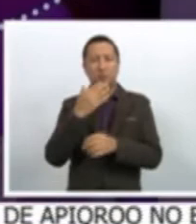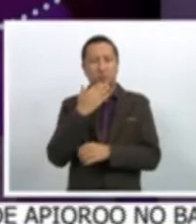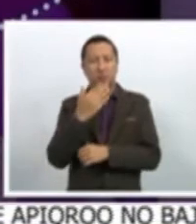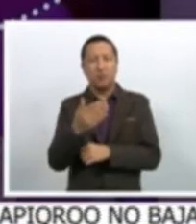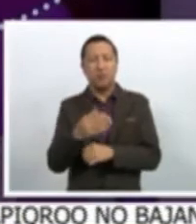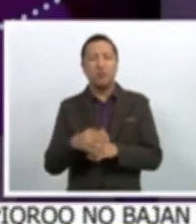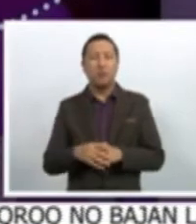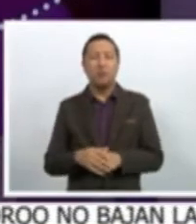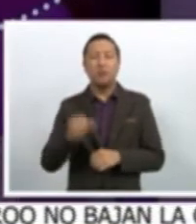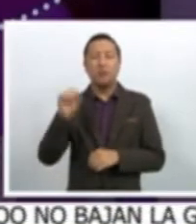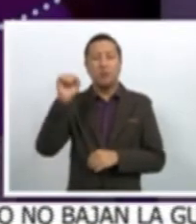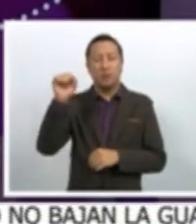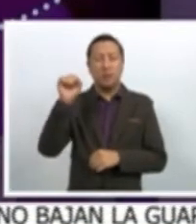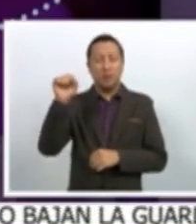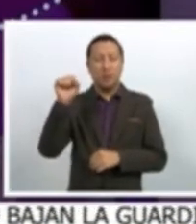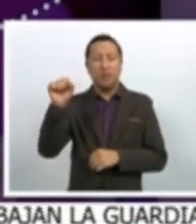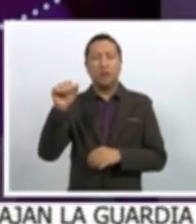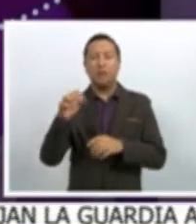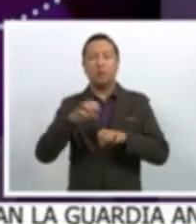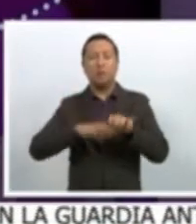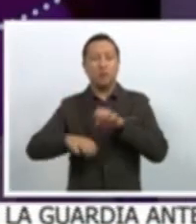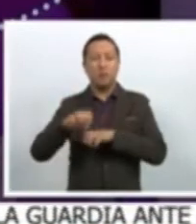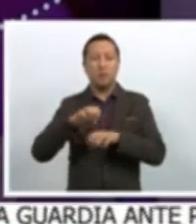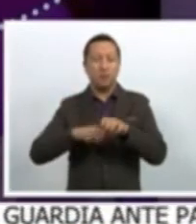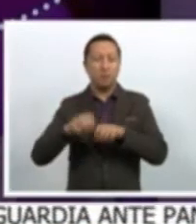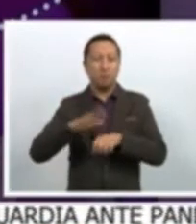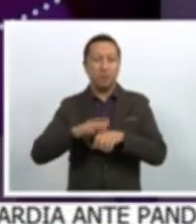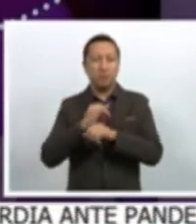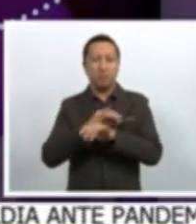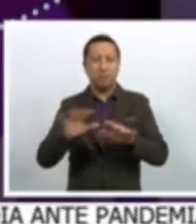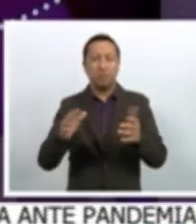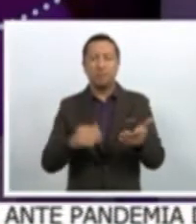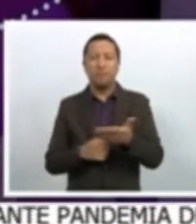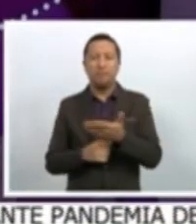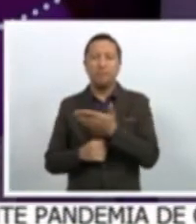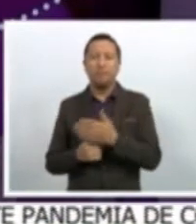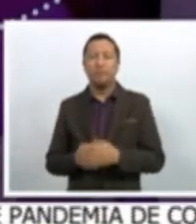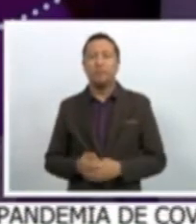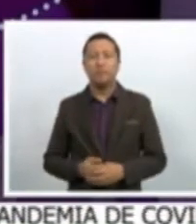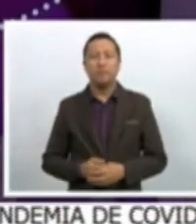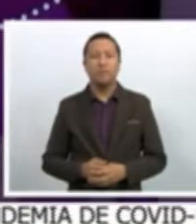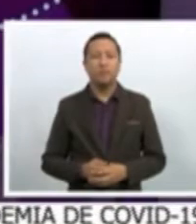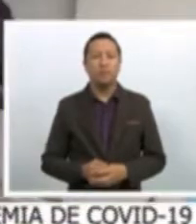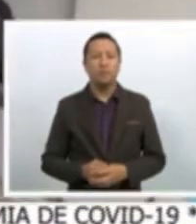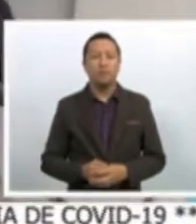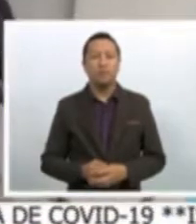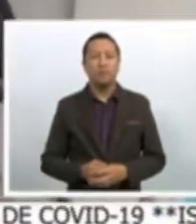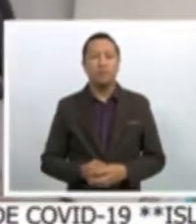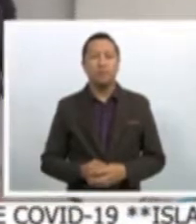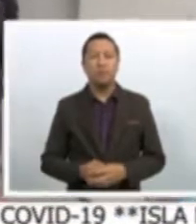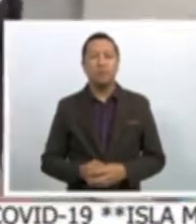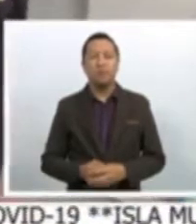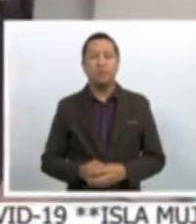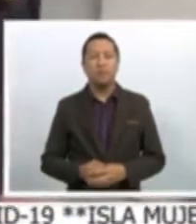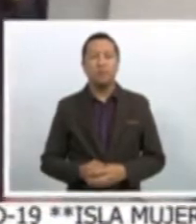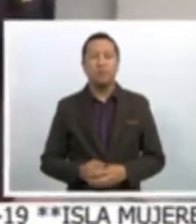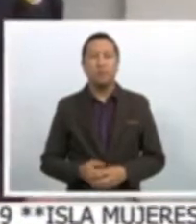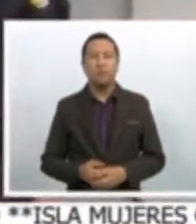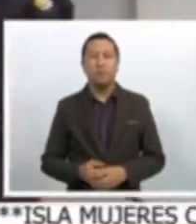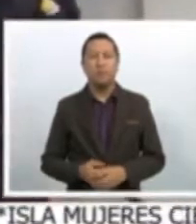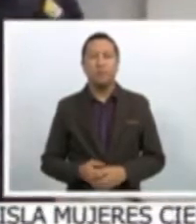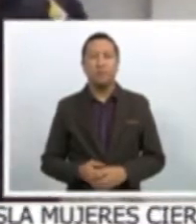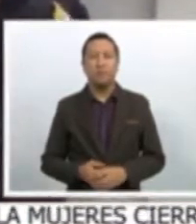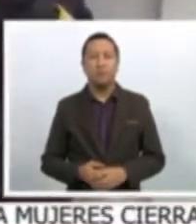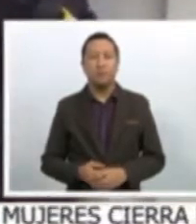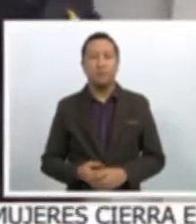lo asegura el Sindicato Nacional de Empresarios. Más información a continuación con Víctor Hugo Vargas. El reparto de utilidades